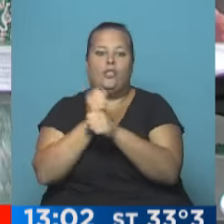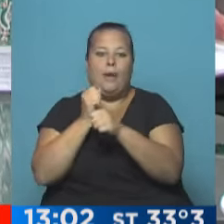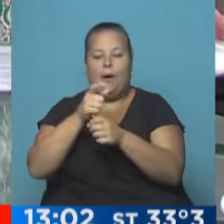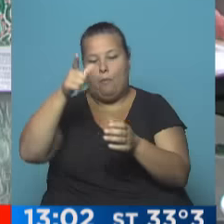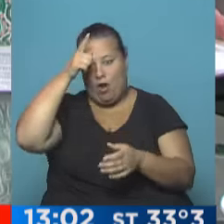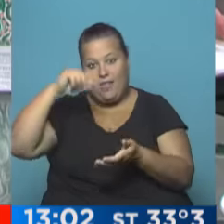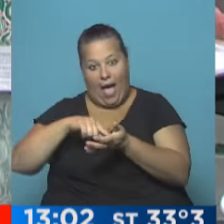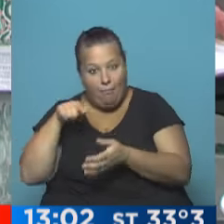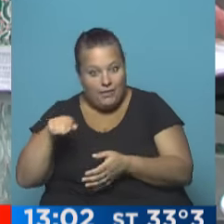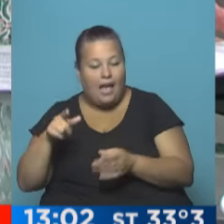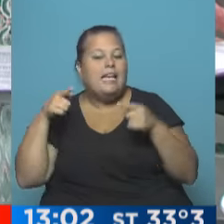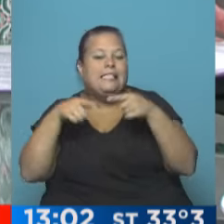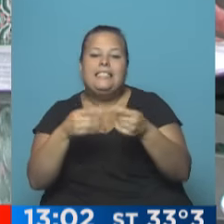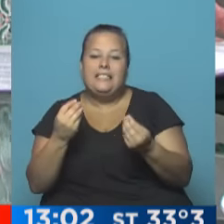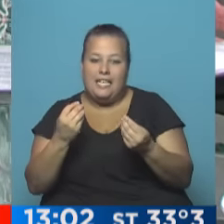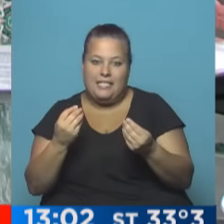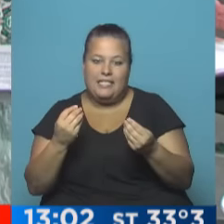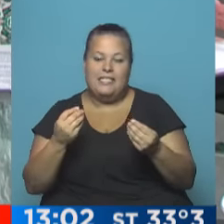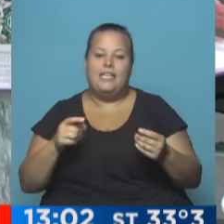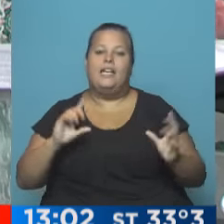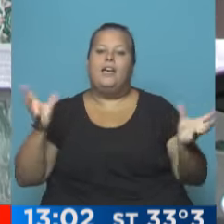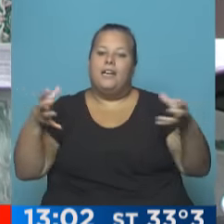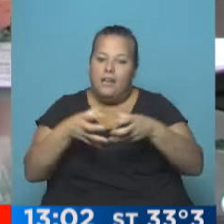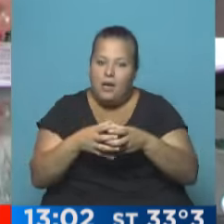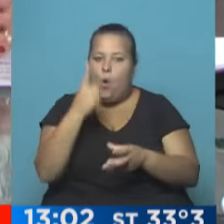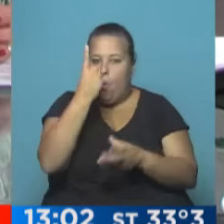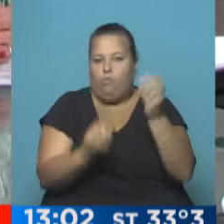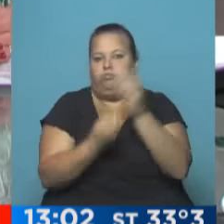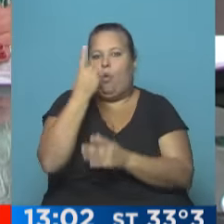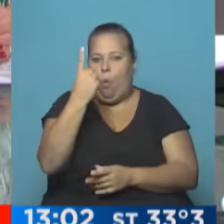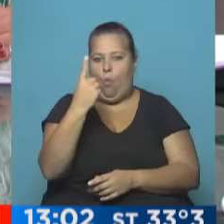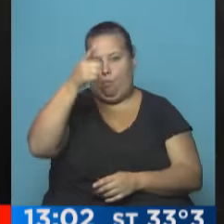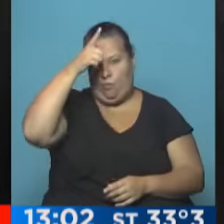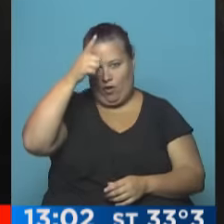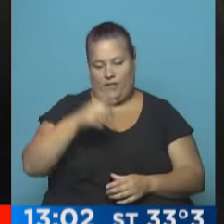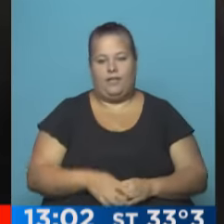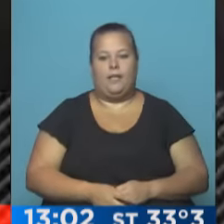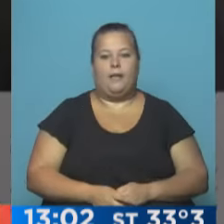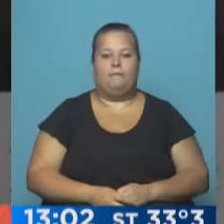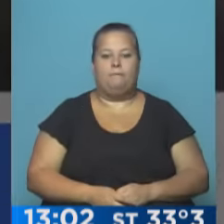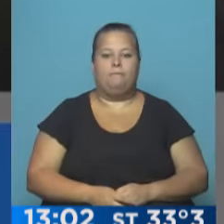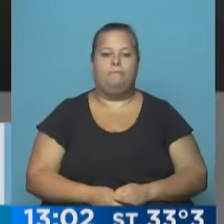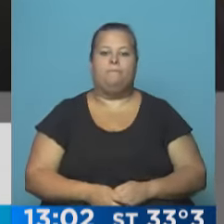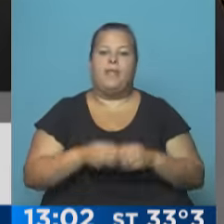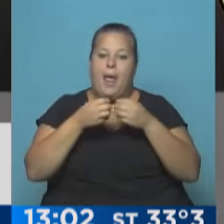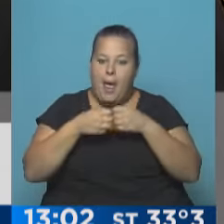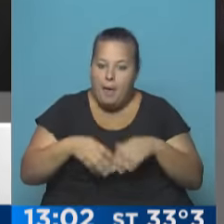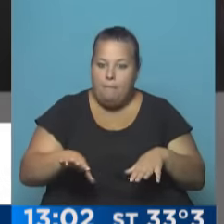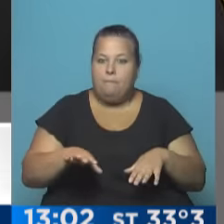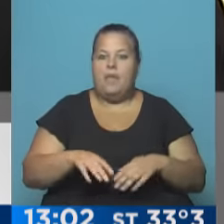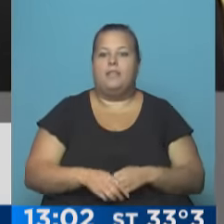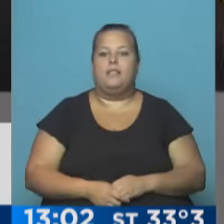policía metropolitana el objetivo es que se conforme una única fuerza dando comienzo